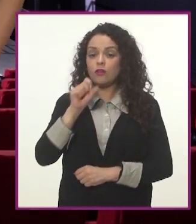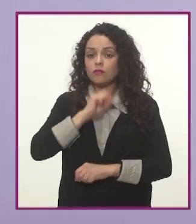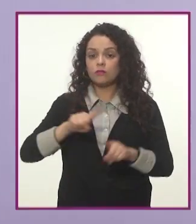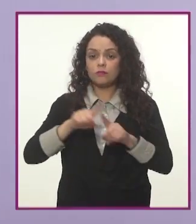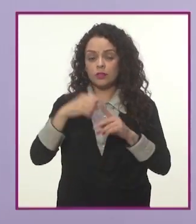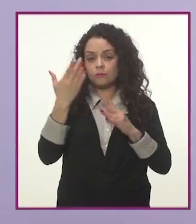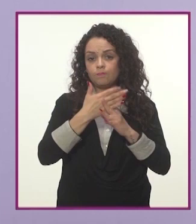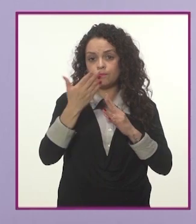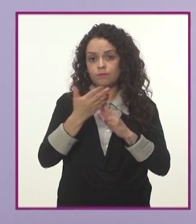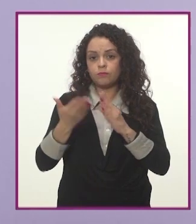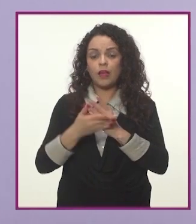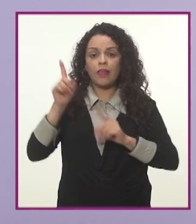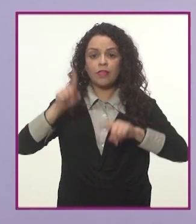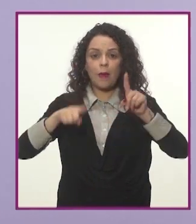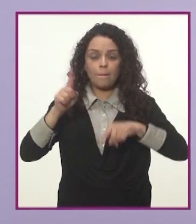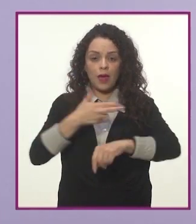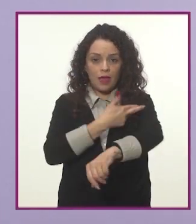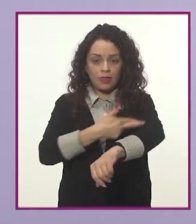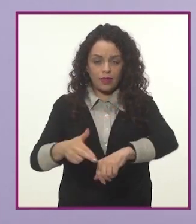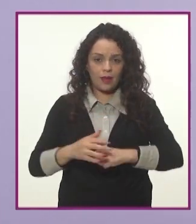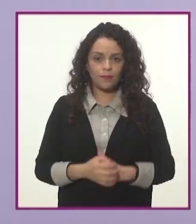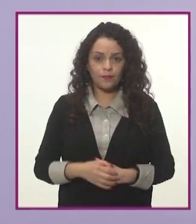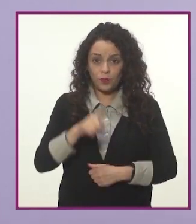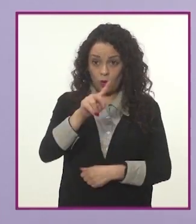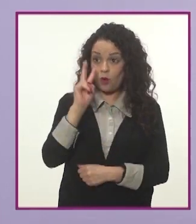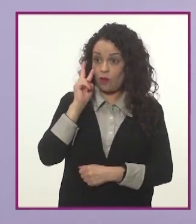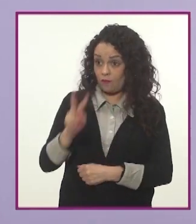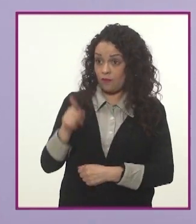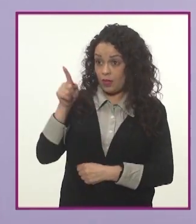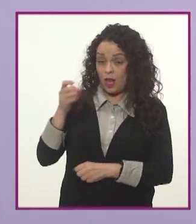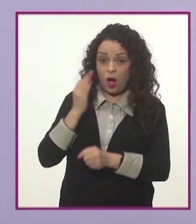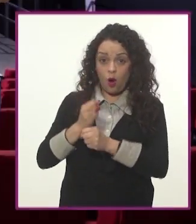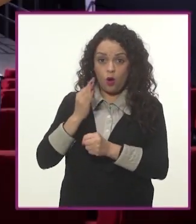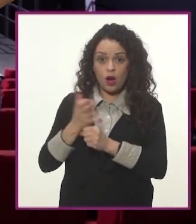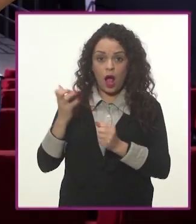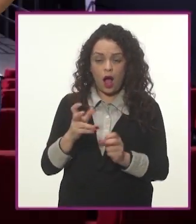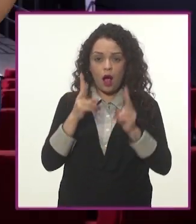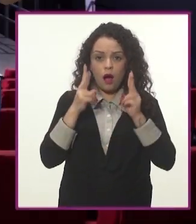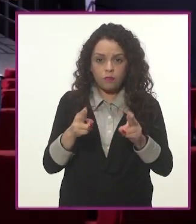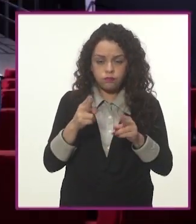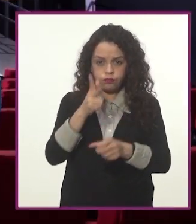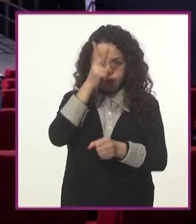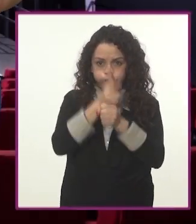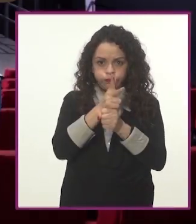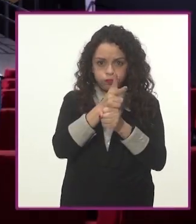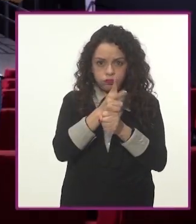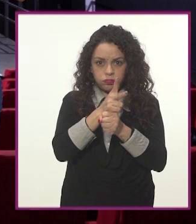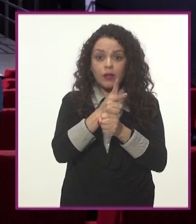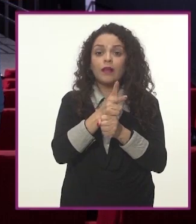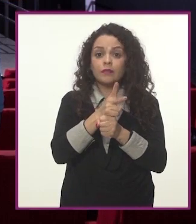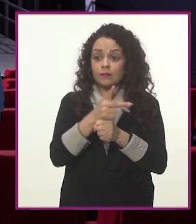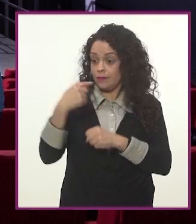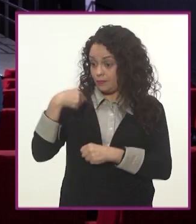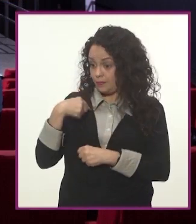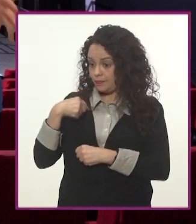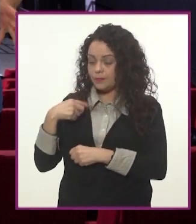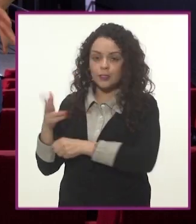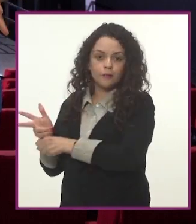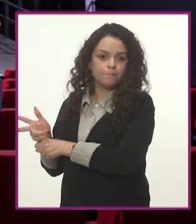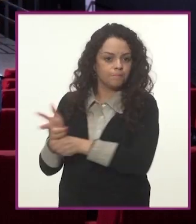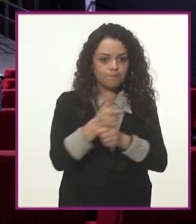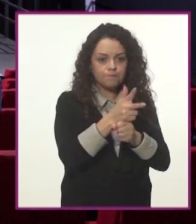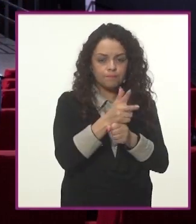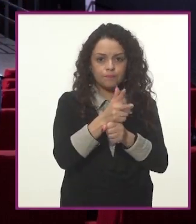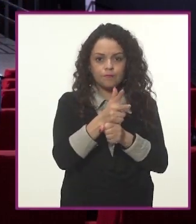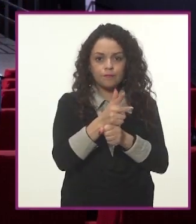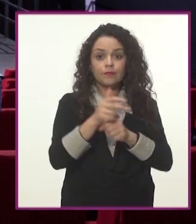transiciones. ¿Vieron? Ahorita nuestro editor acaba de hacer un corte directo y pasamos de mí a Hugo poniéndome mucha